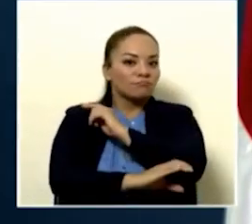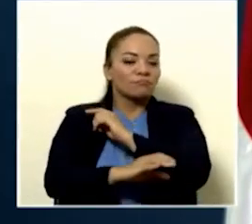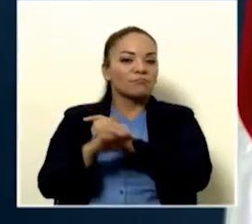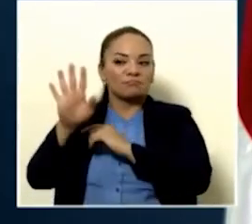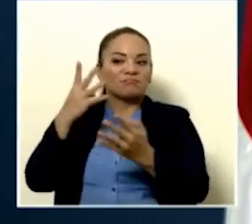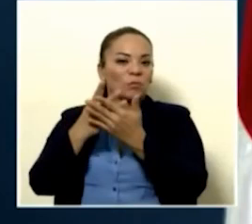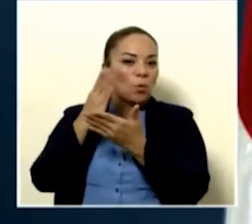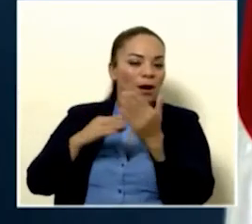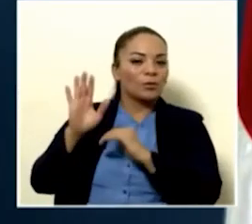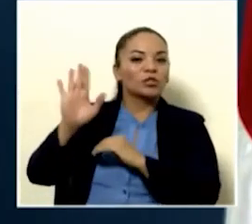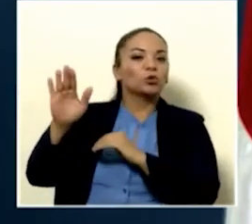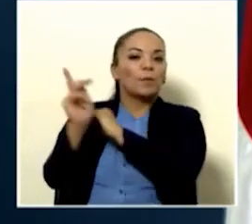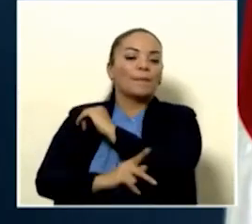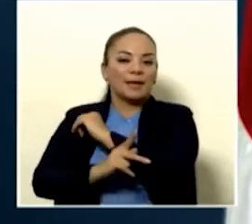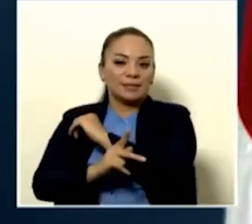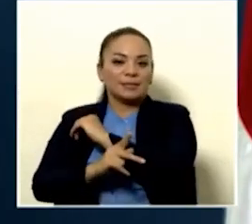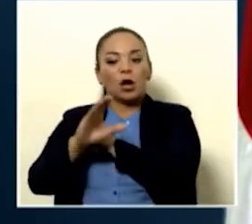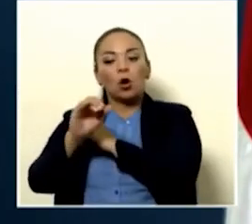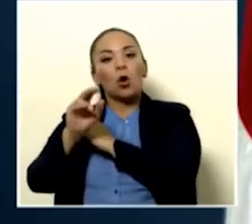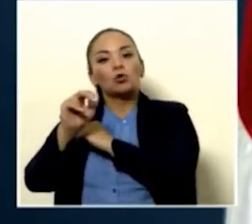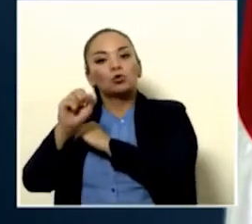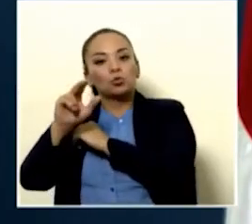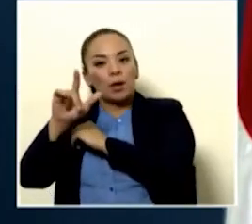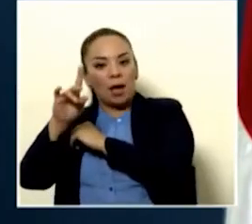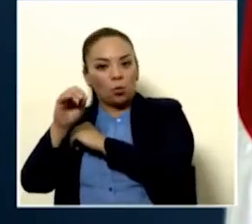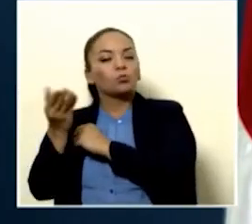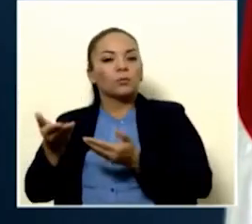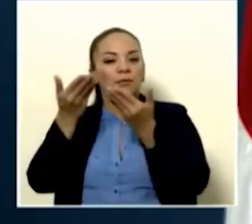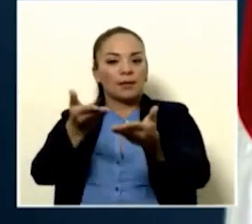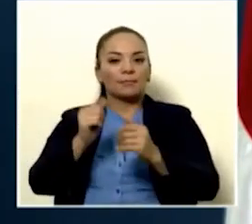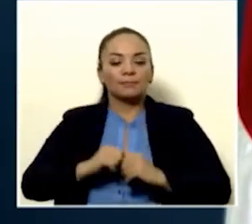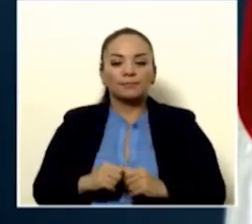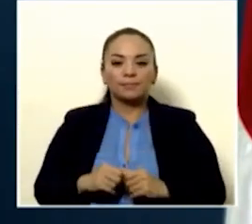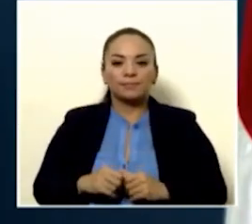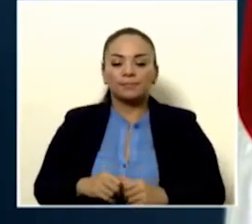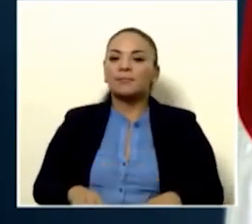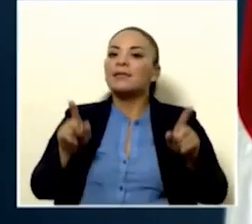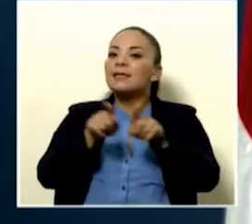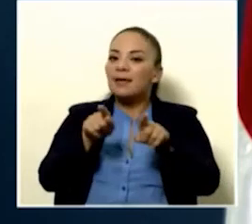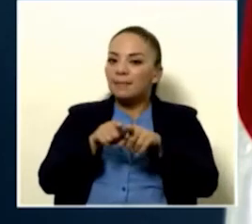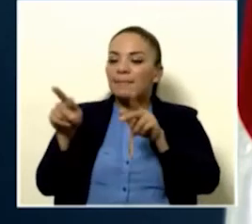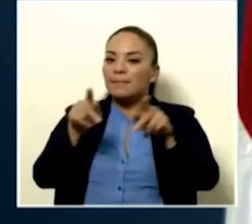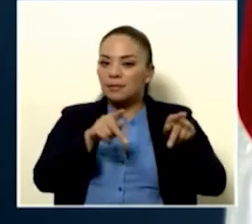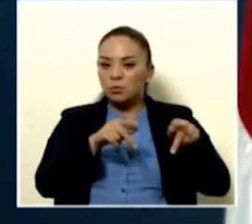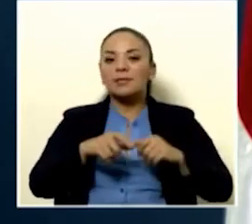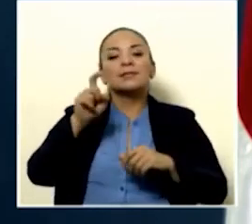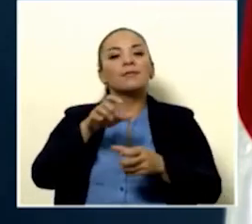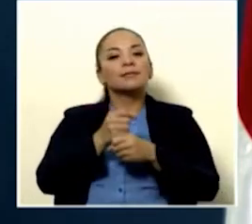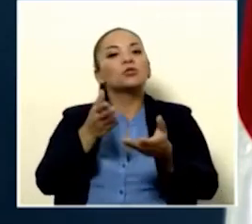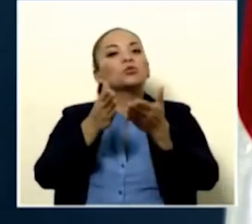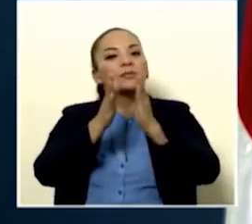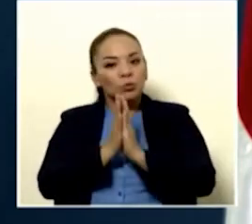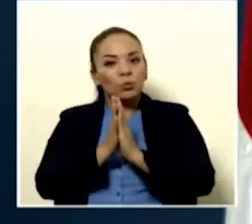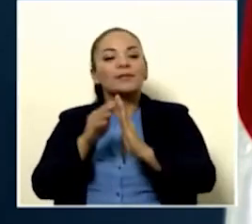Para eso lo puede dar el consulado. Siempre y cuando también hayan realizado su solicitud de